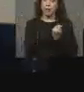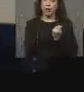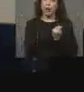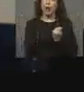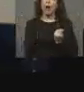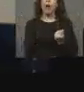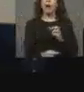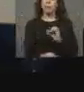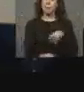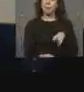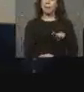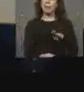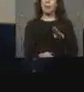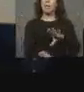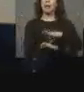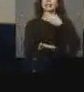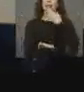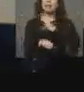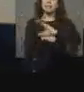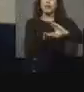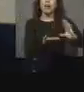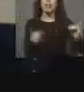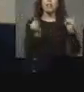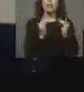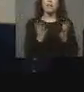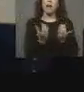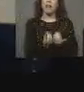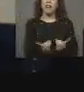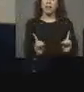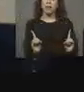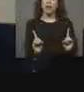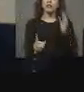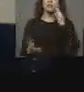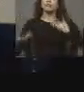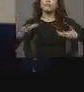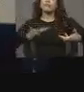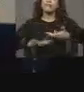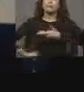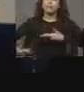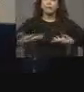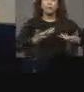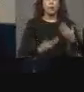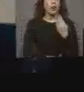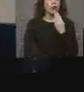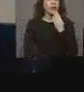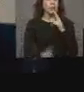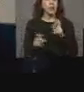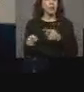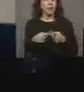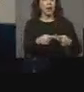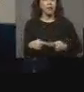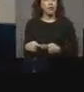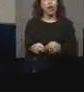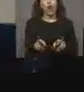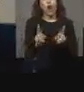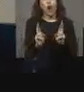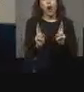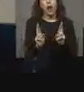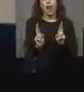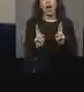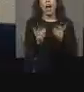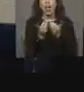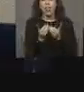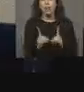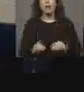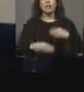del país también se distribuya con un sentido más democrático y solidario. Incluso en lo social, ojalá que la democracia